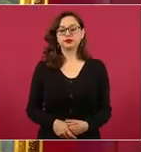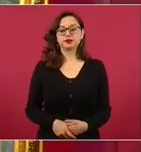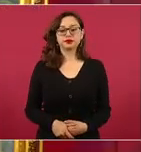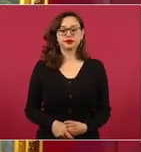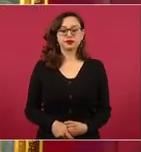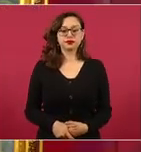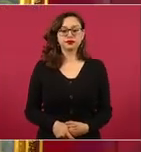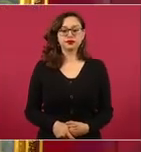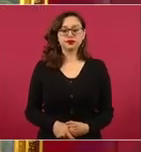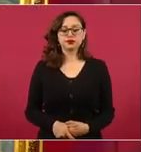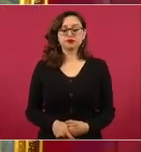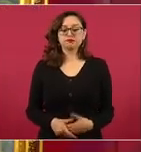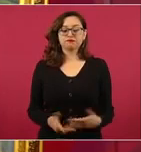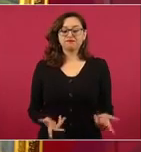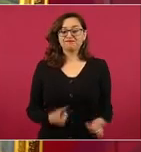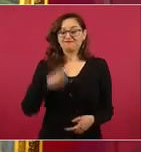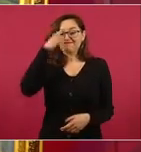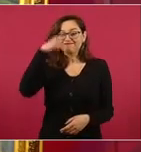que